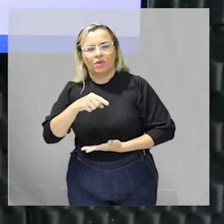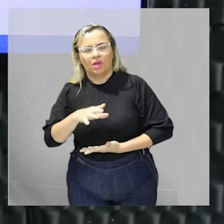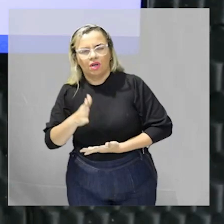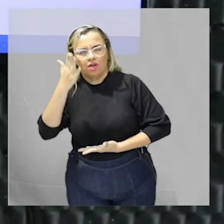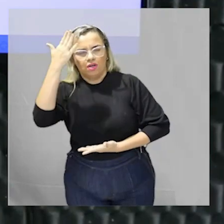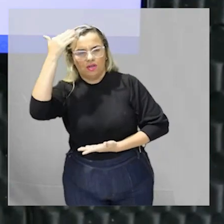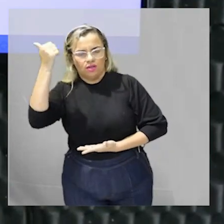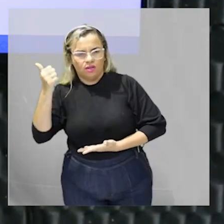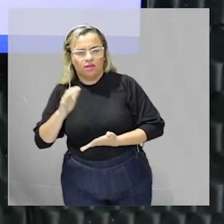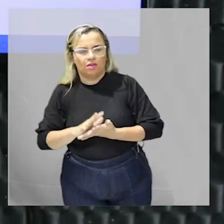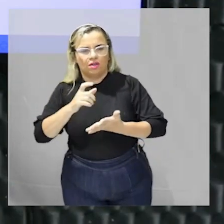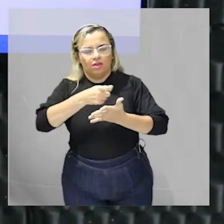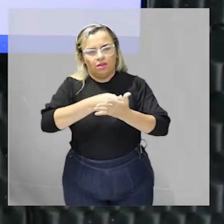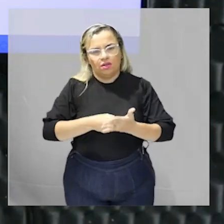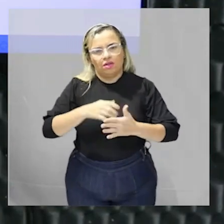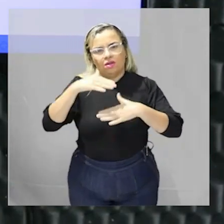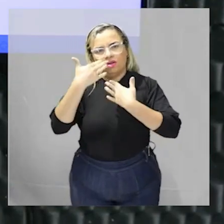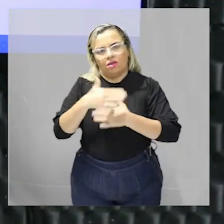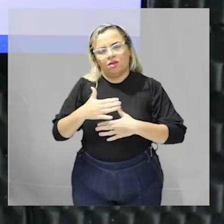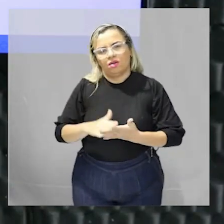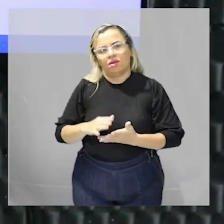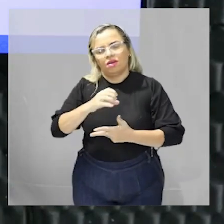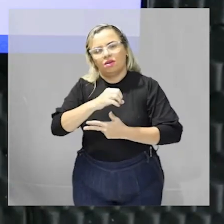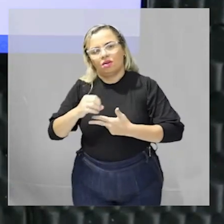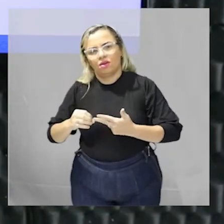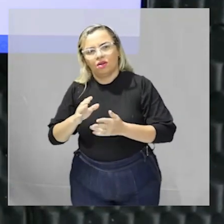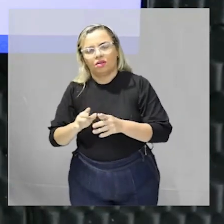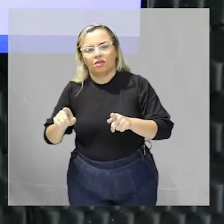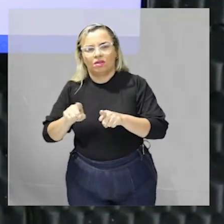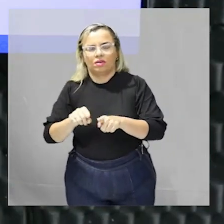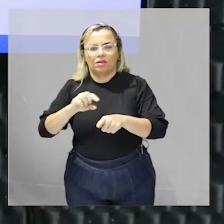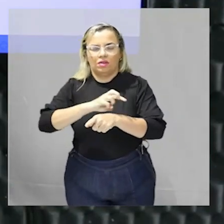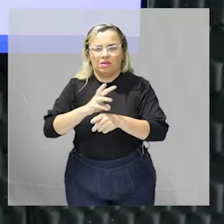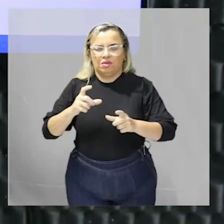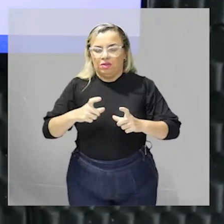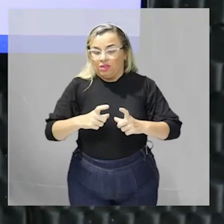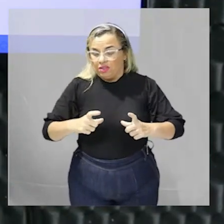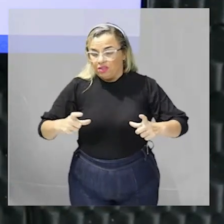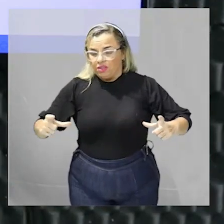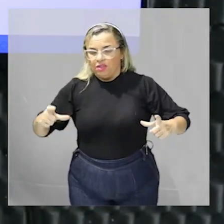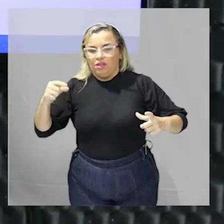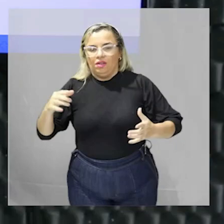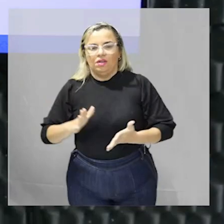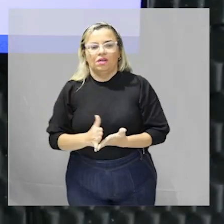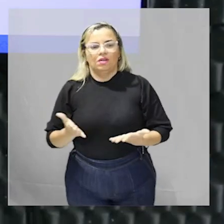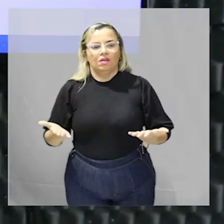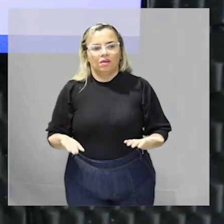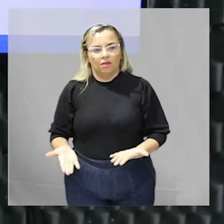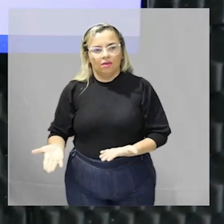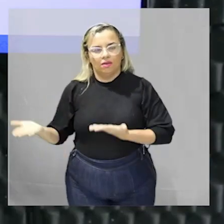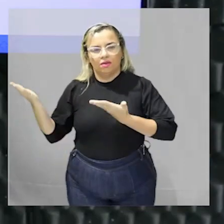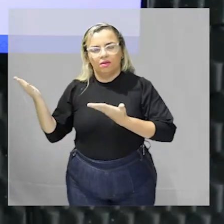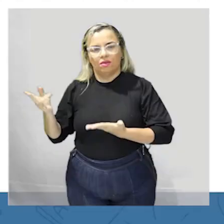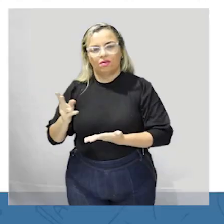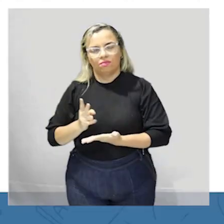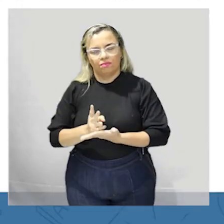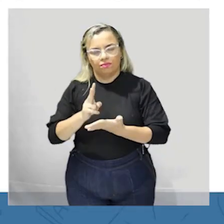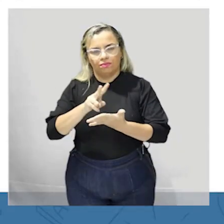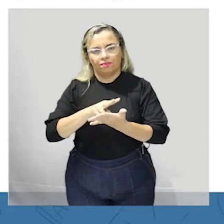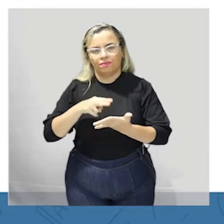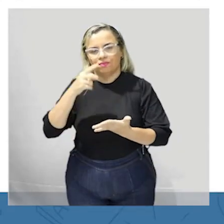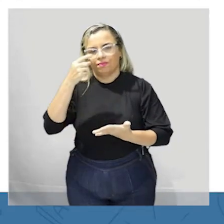texto e prova de Enem, de UEMA, são sempre longos, né? Então, e agora, detalha